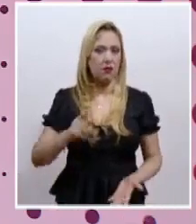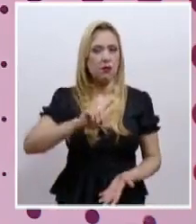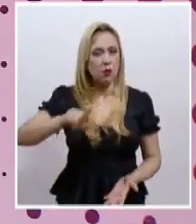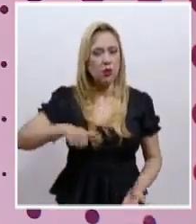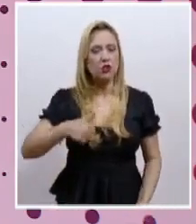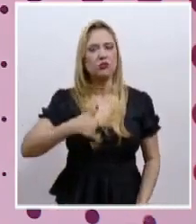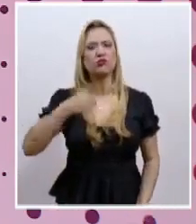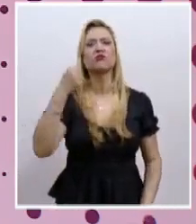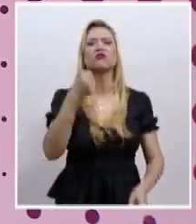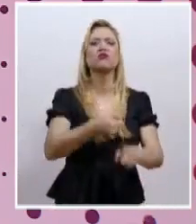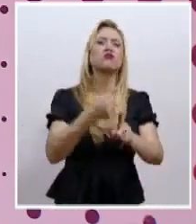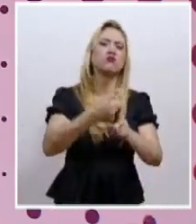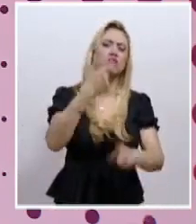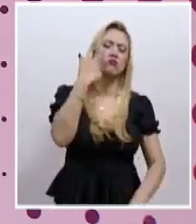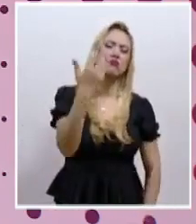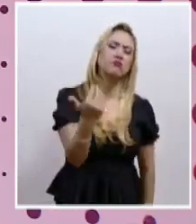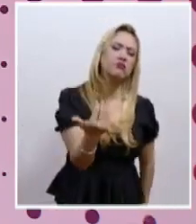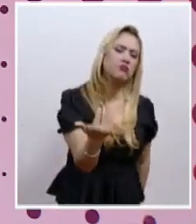exigir cuentas.